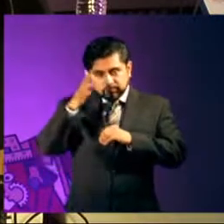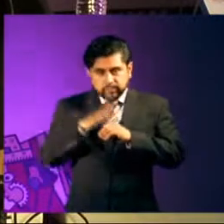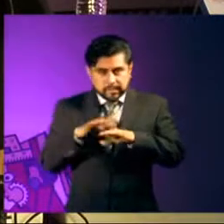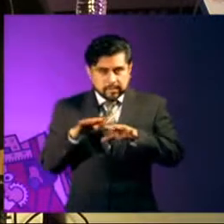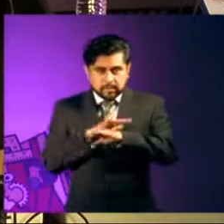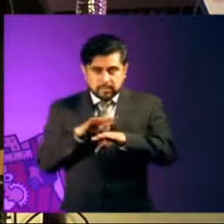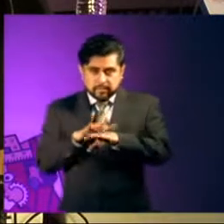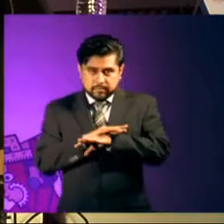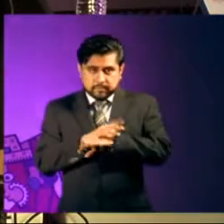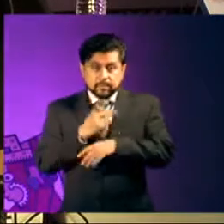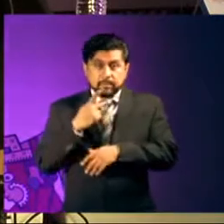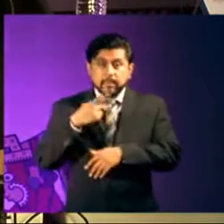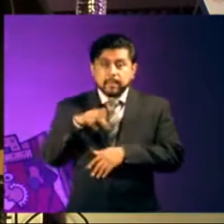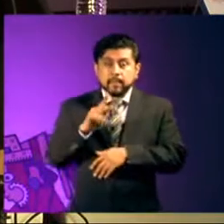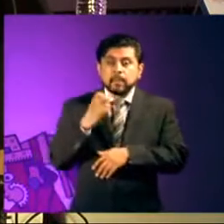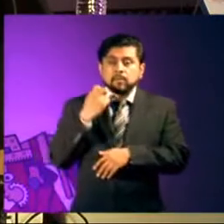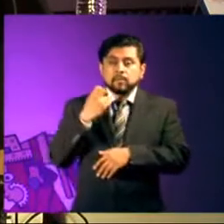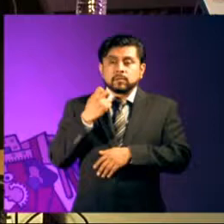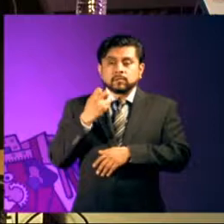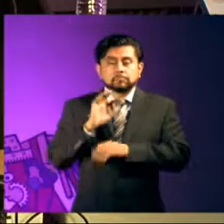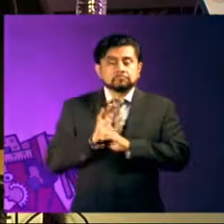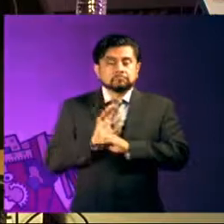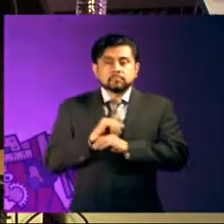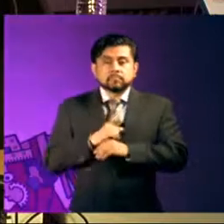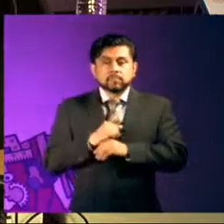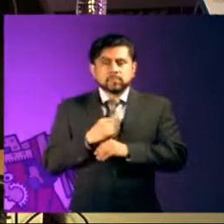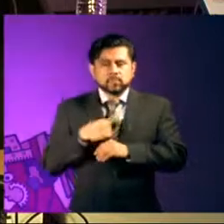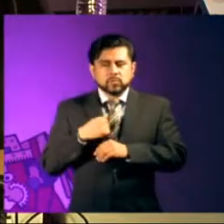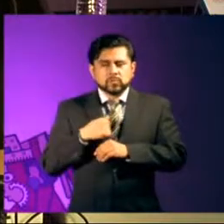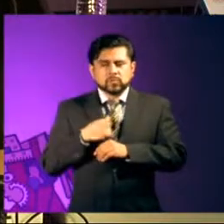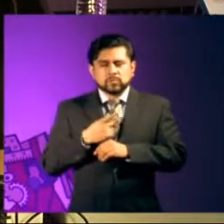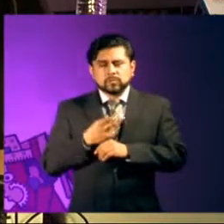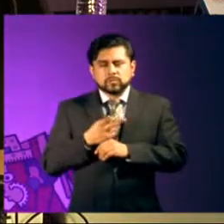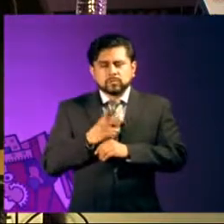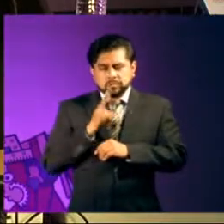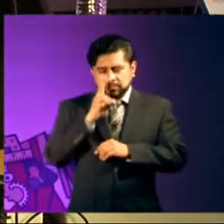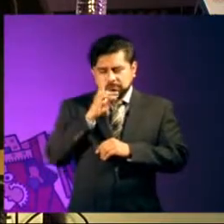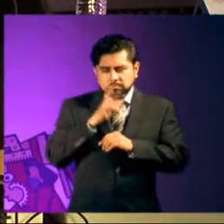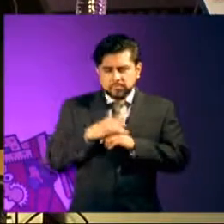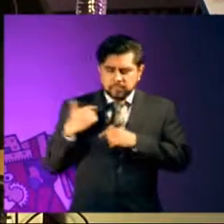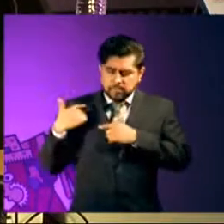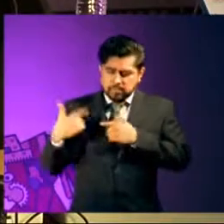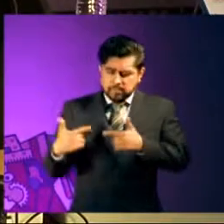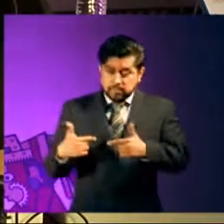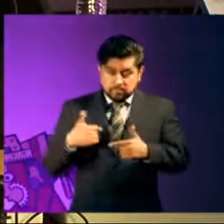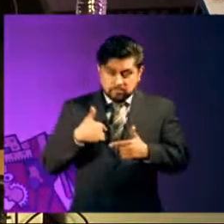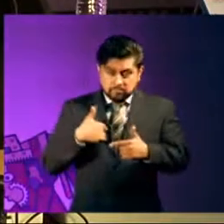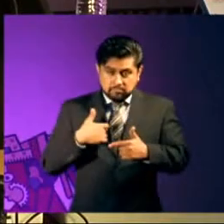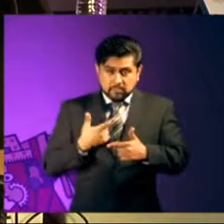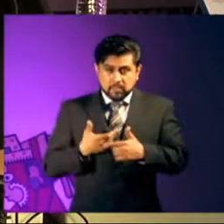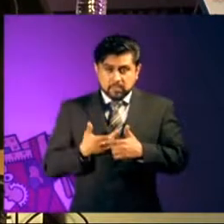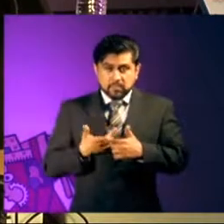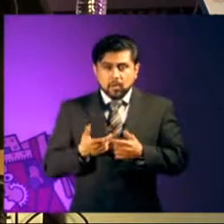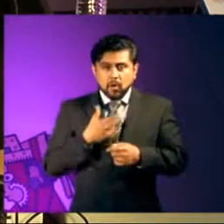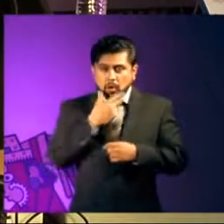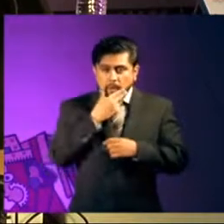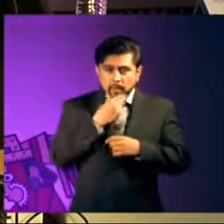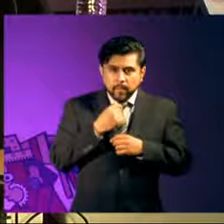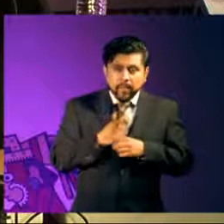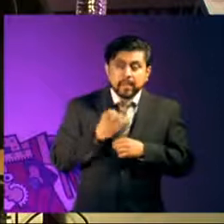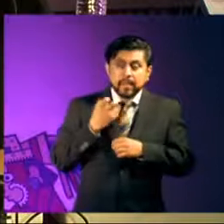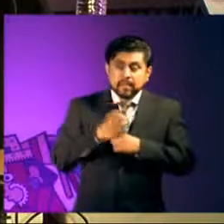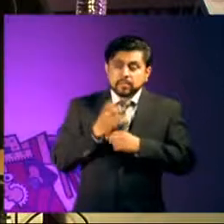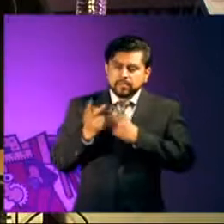fue la pregunta que se hizo mi generación los hombres